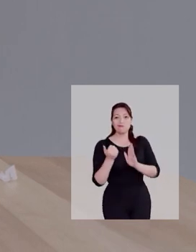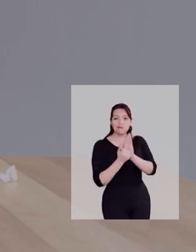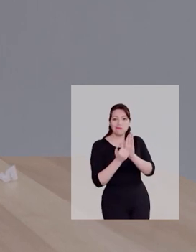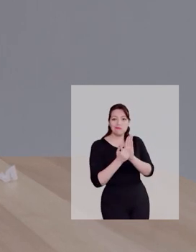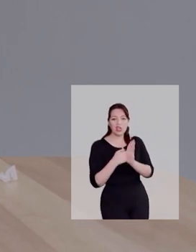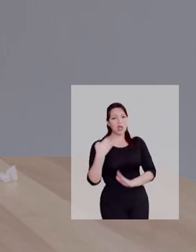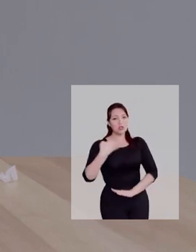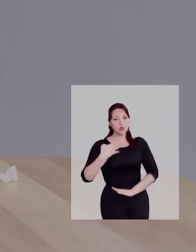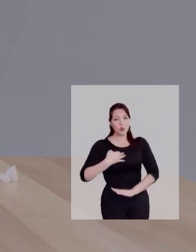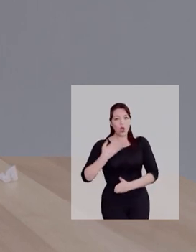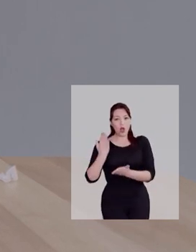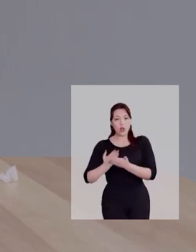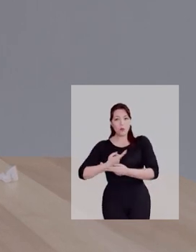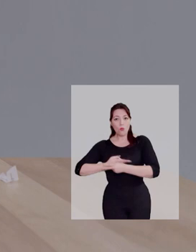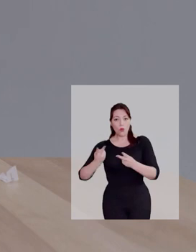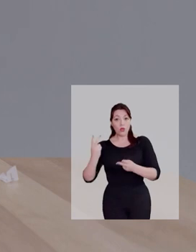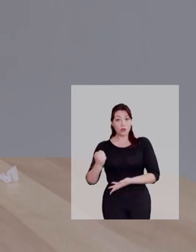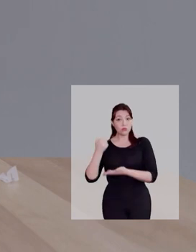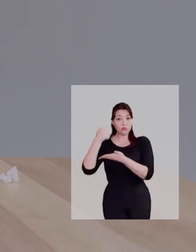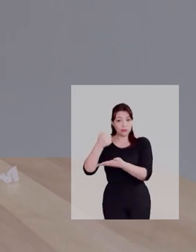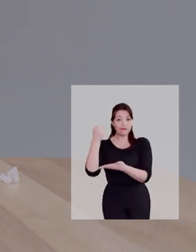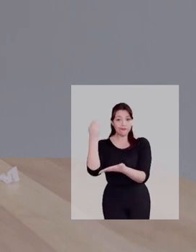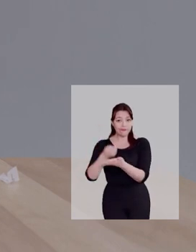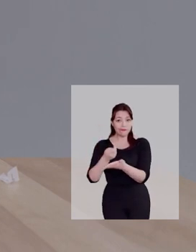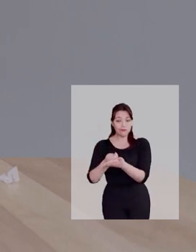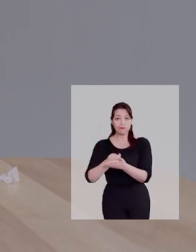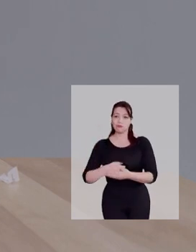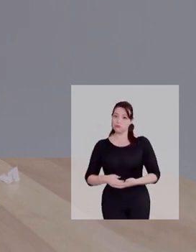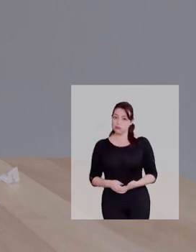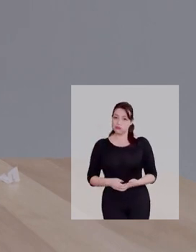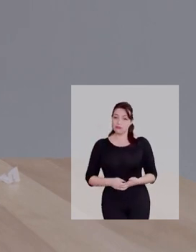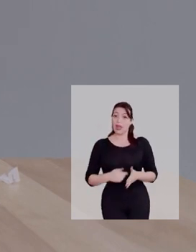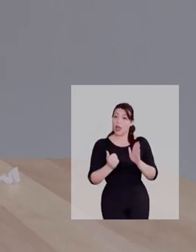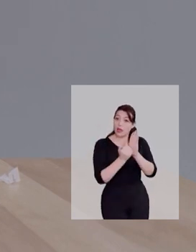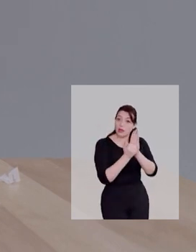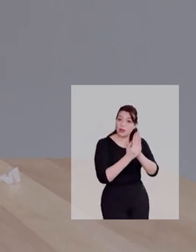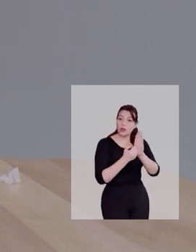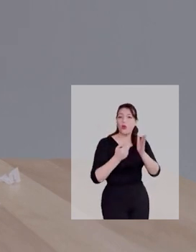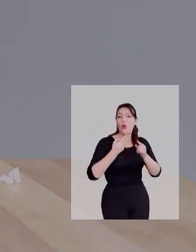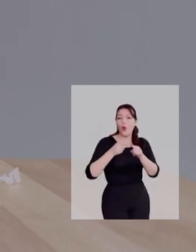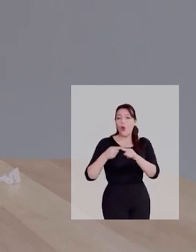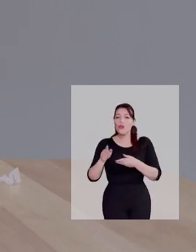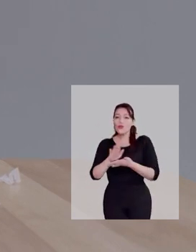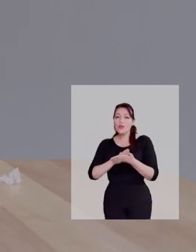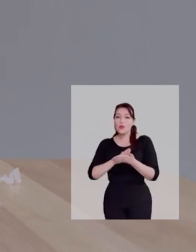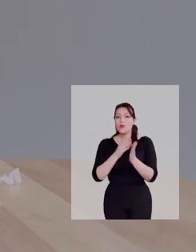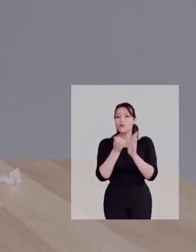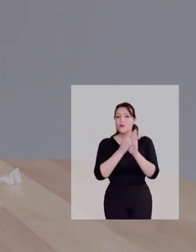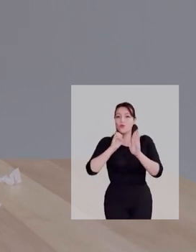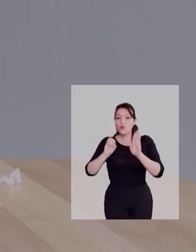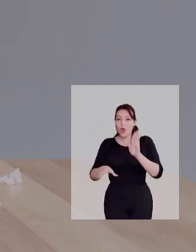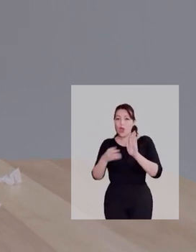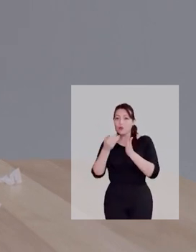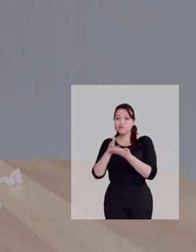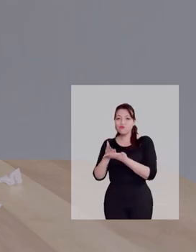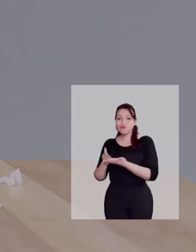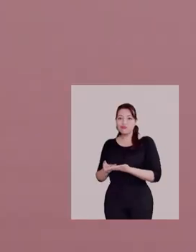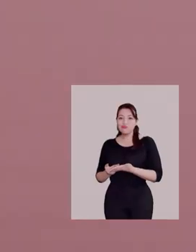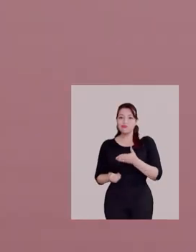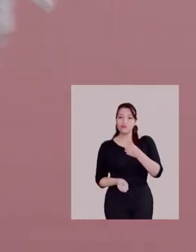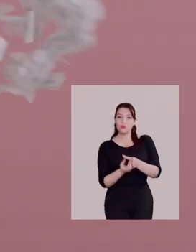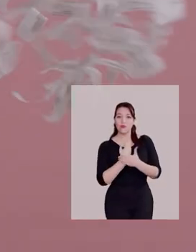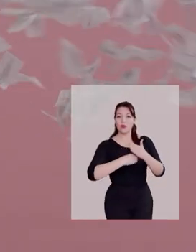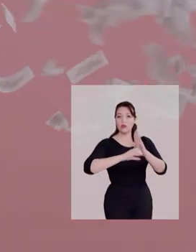quedó el que asegura el financiamiento de los colegios estatales. Este artículo es un ejemplo, como muchos otros, que quedaron fuera de la nueva